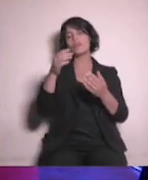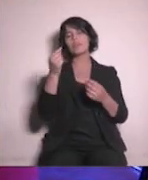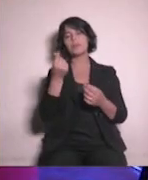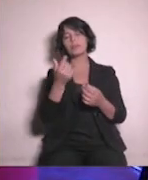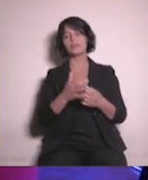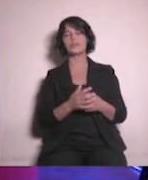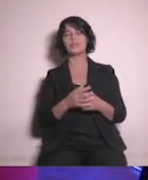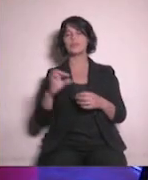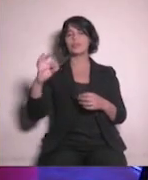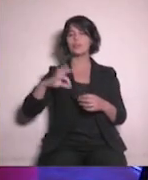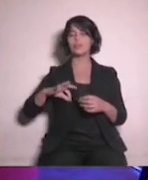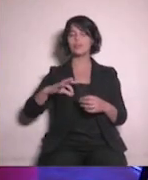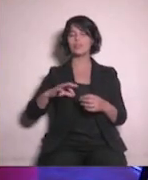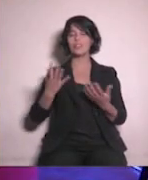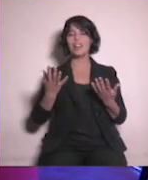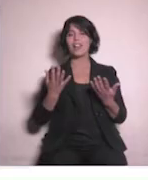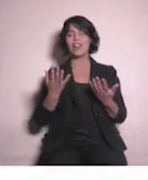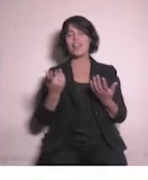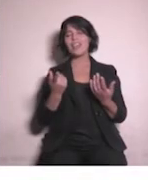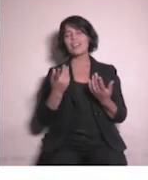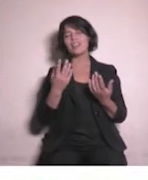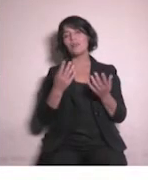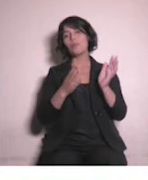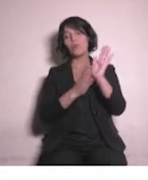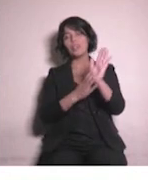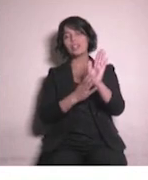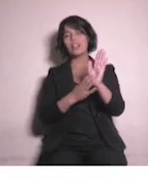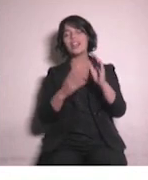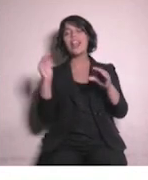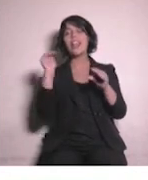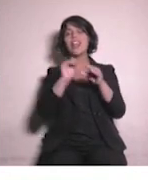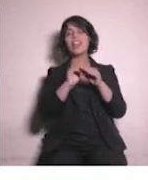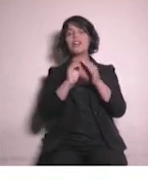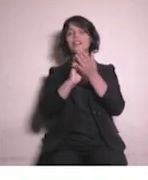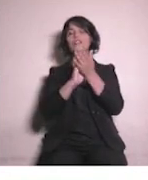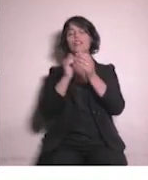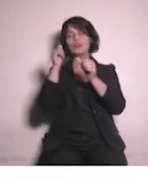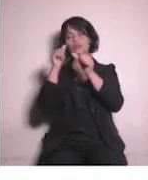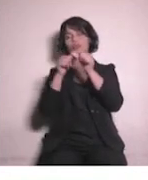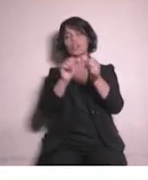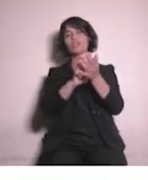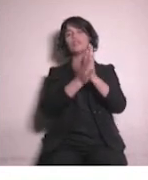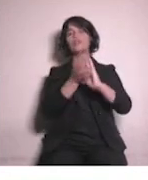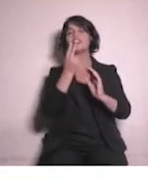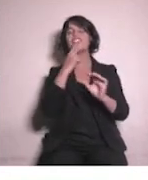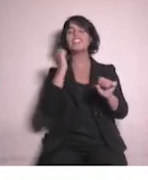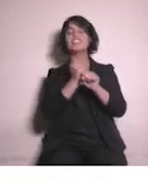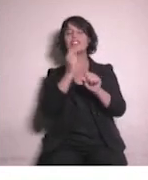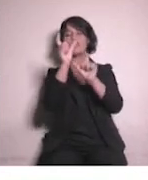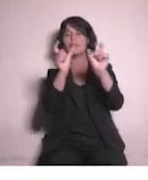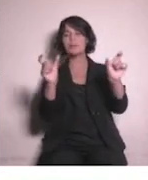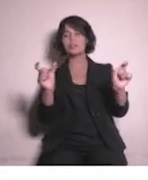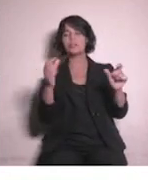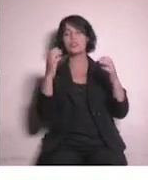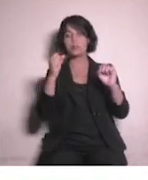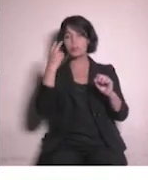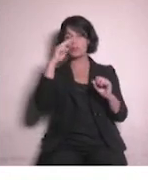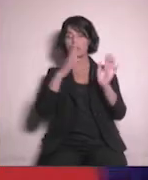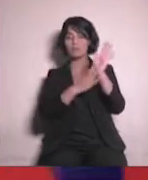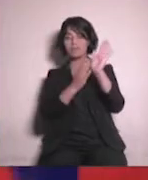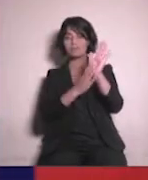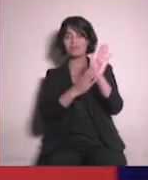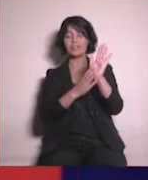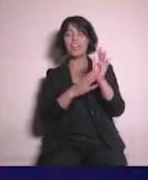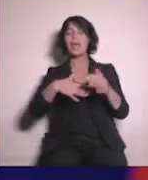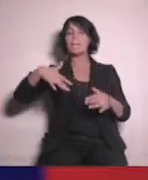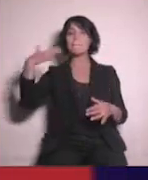Las pensiones son el reflejo del ahorro durante la vida laboral de las personas y eso lo podemos ver acá.